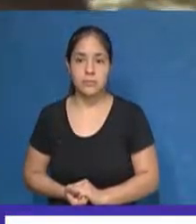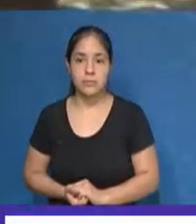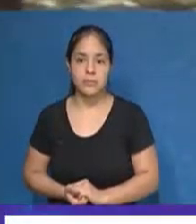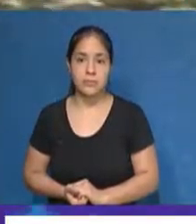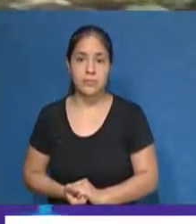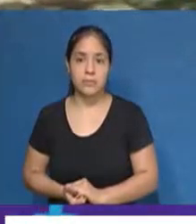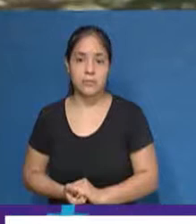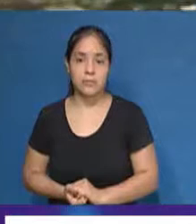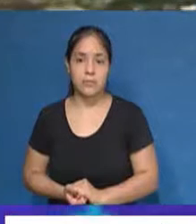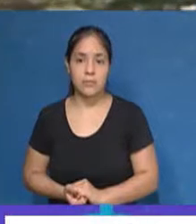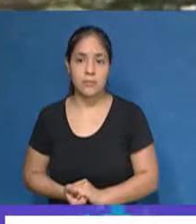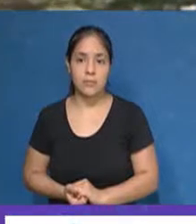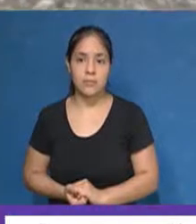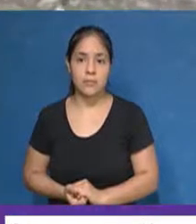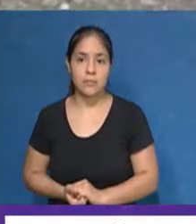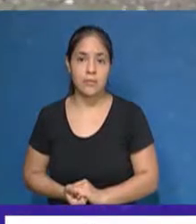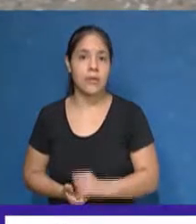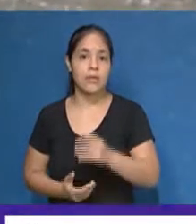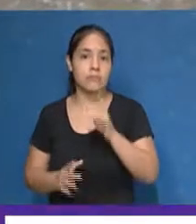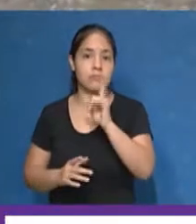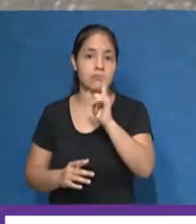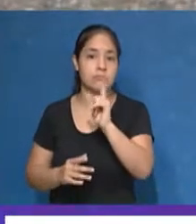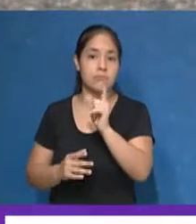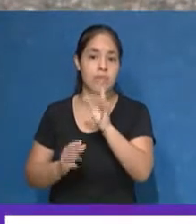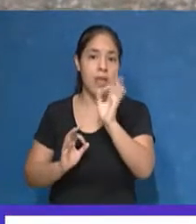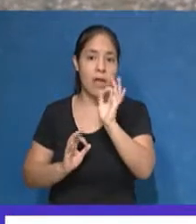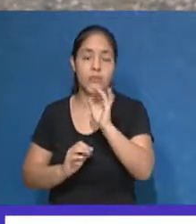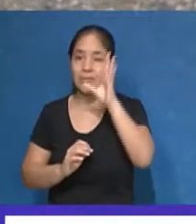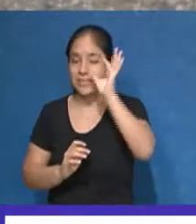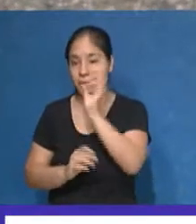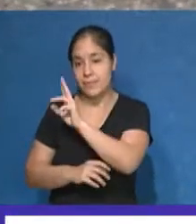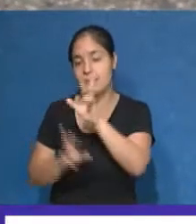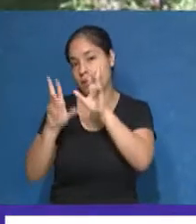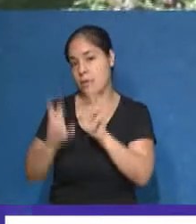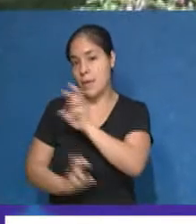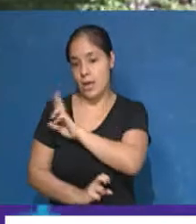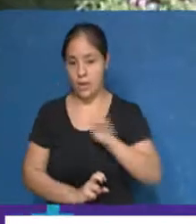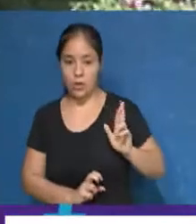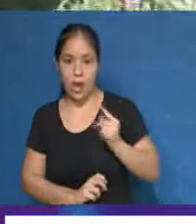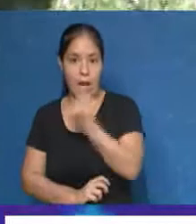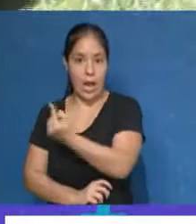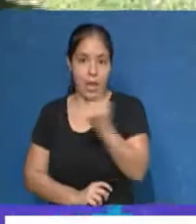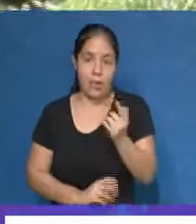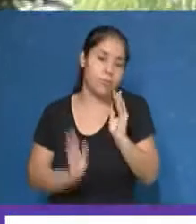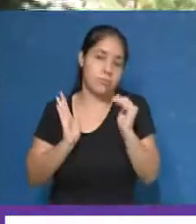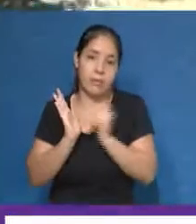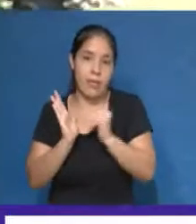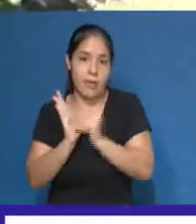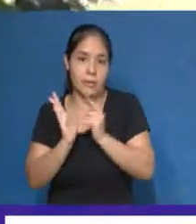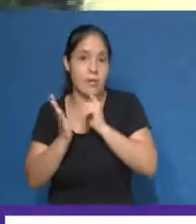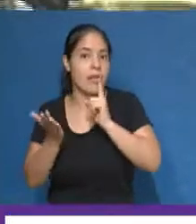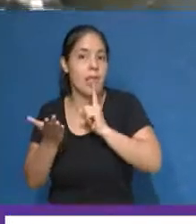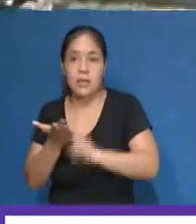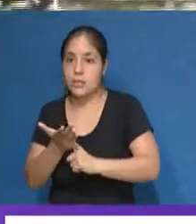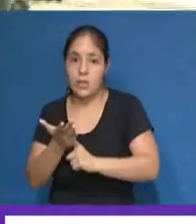No, en principio no, y es una cuestión, como usted sabrá, dentro del marco de la religiosidad, que cada uno decide tomar o no, pretendía tomar, entiendo,